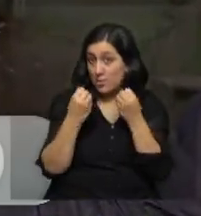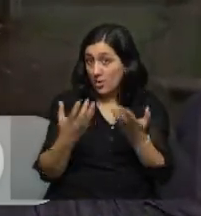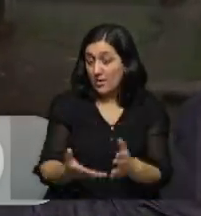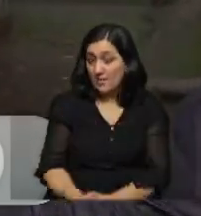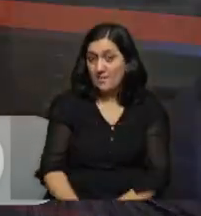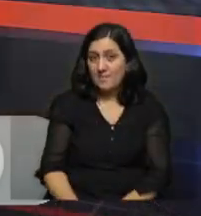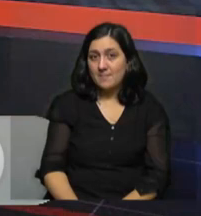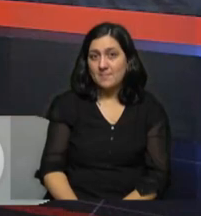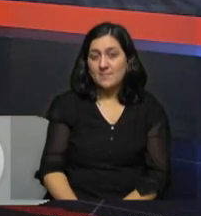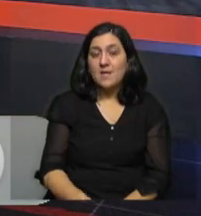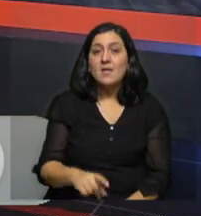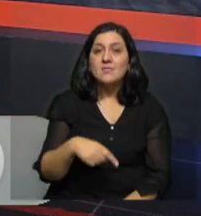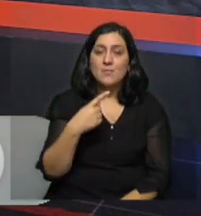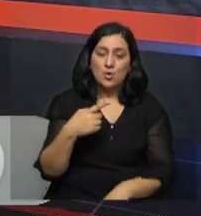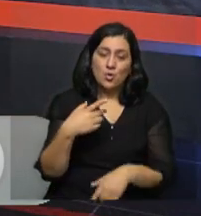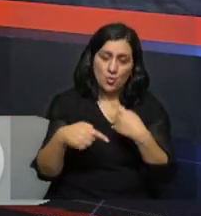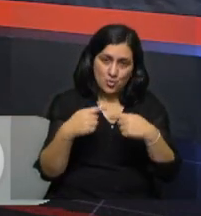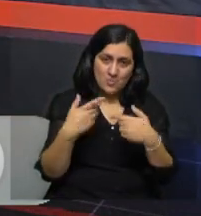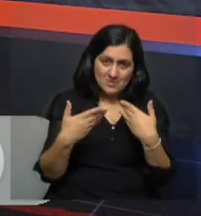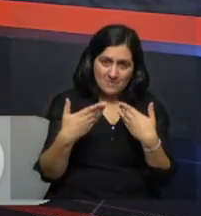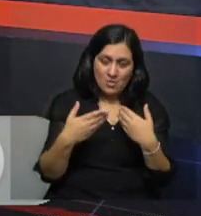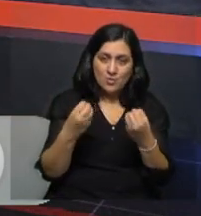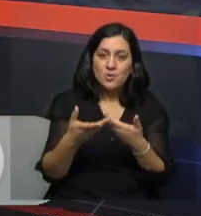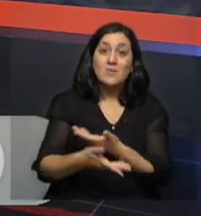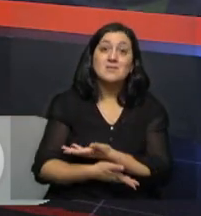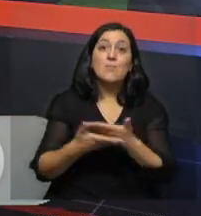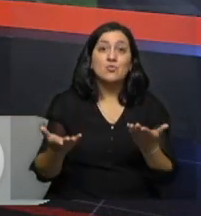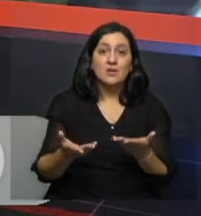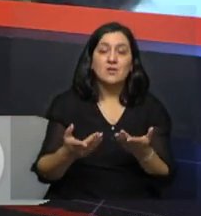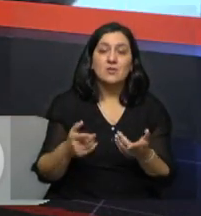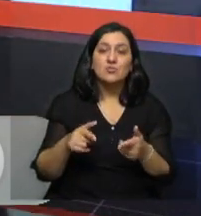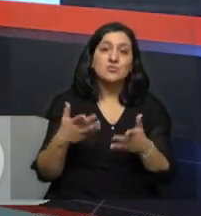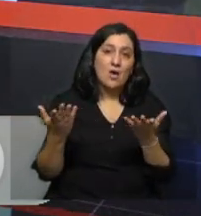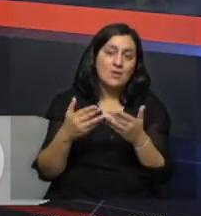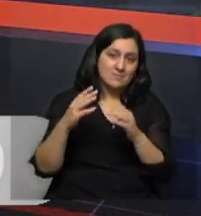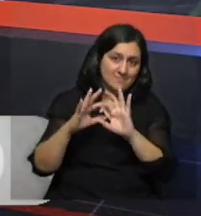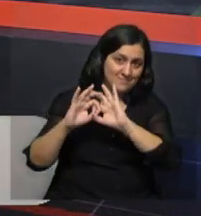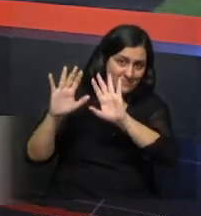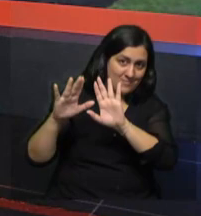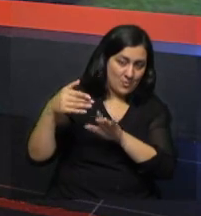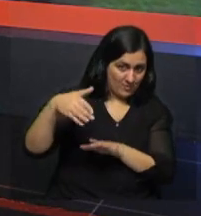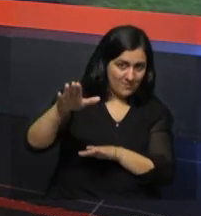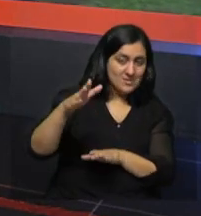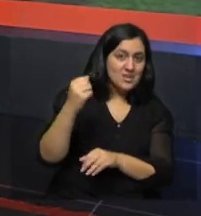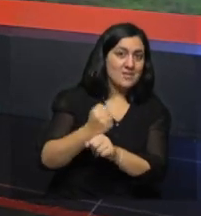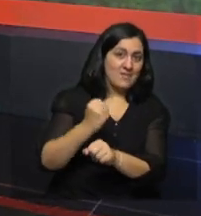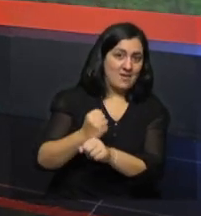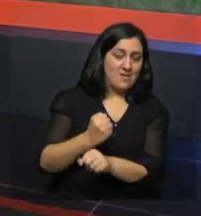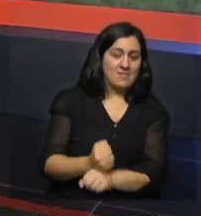gran reto y ya después vamos a seguir conversando y nos vas a estar contando porque nos vas a mostrar el reto. Nosotros los dejamos por ahí para que ya se vayan a